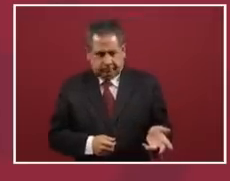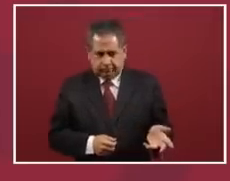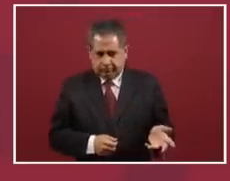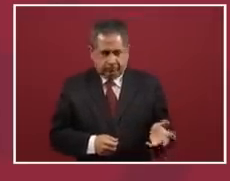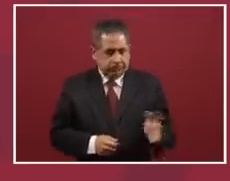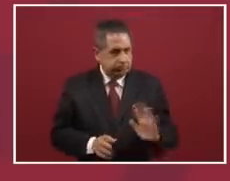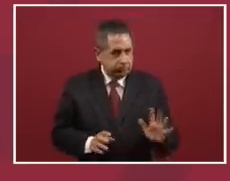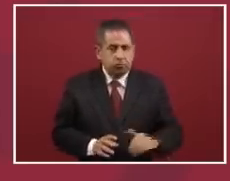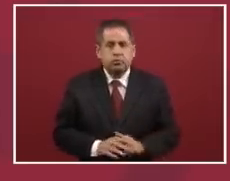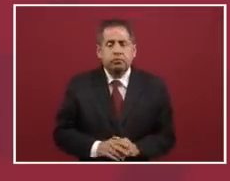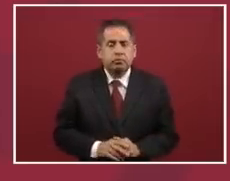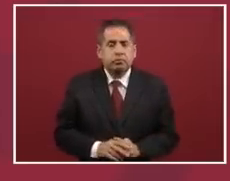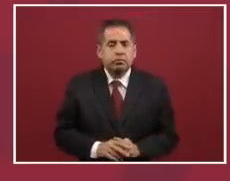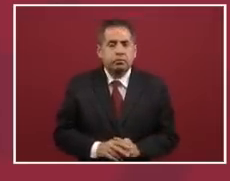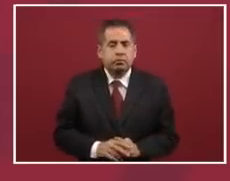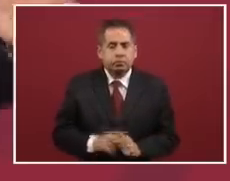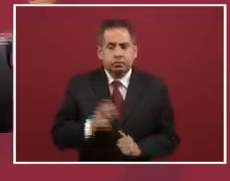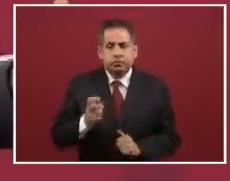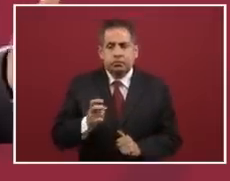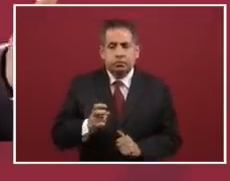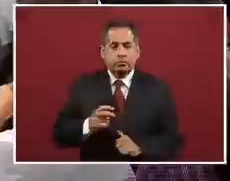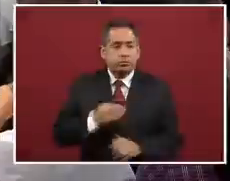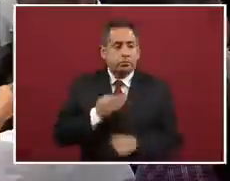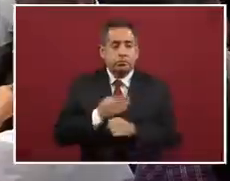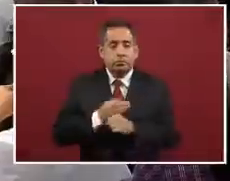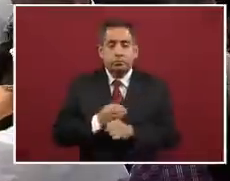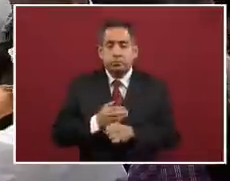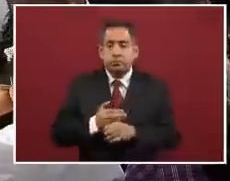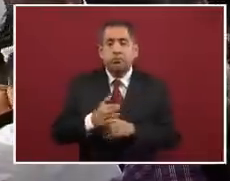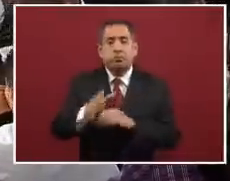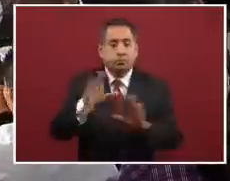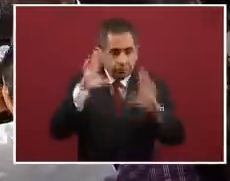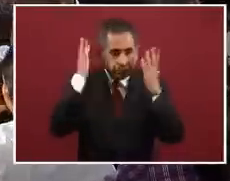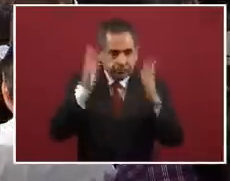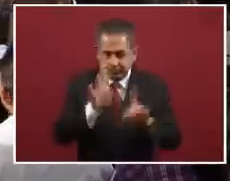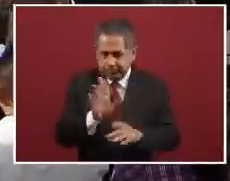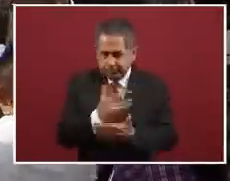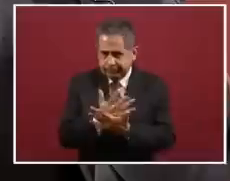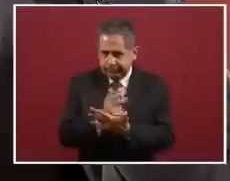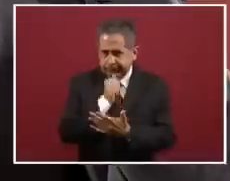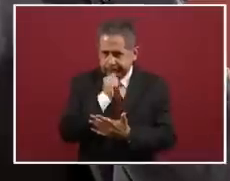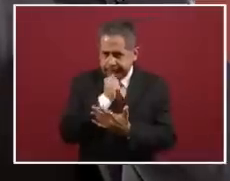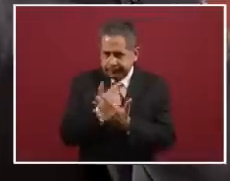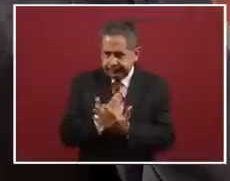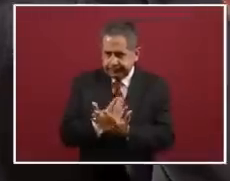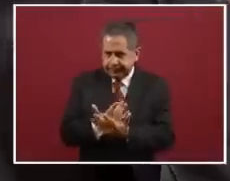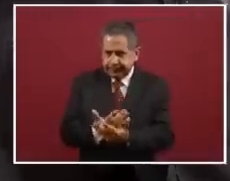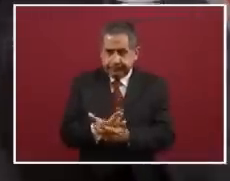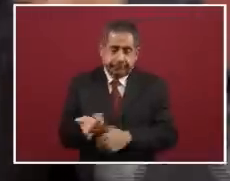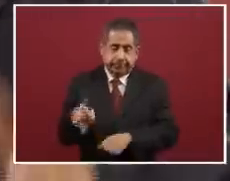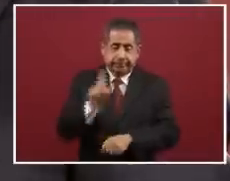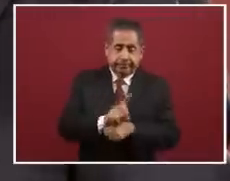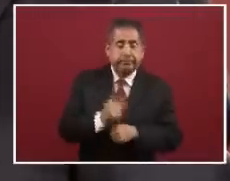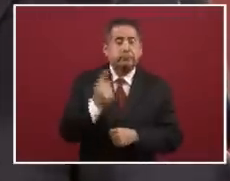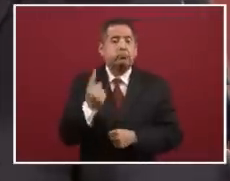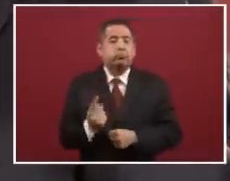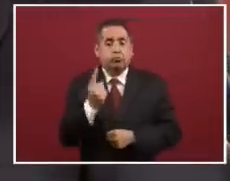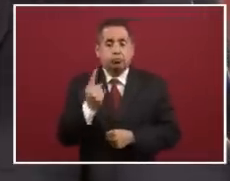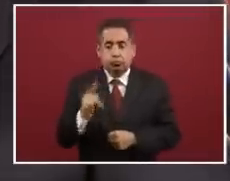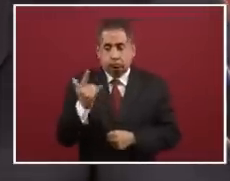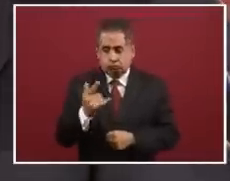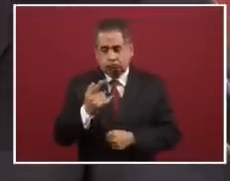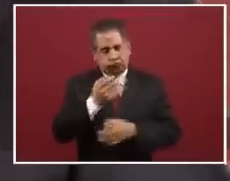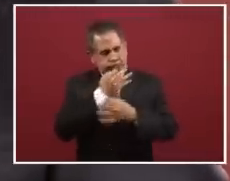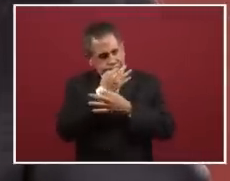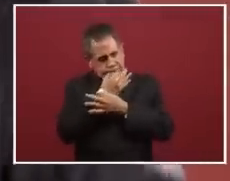Entonces, no voy a adelantar nada ahora porque estoy esperando el día primero